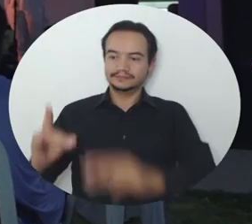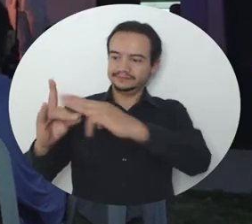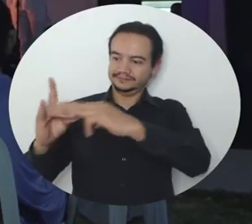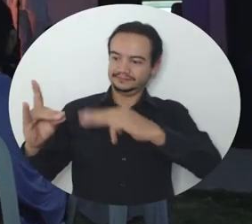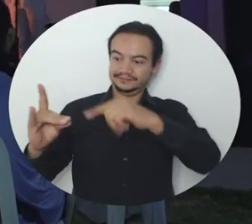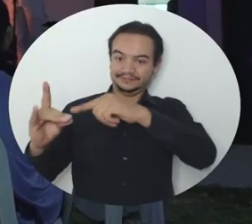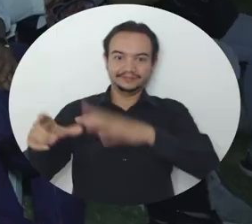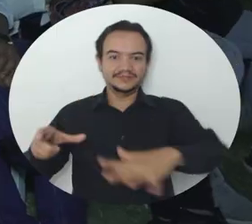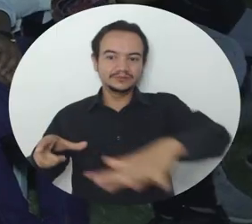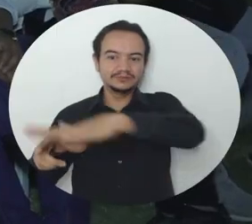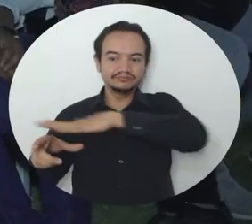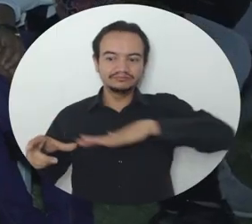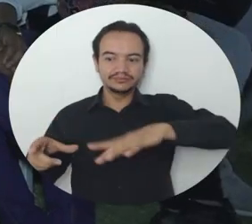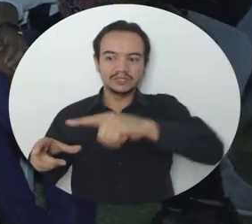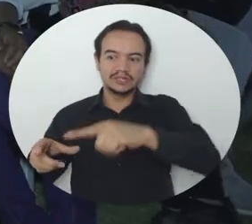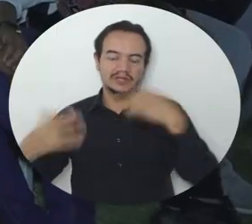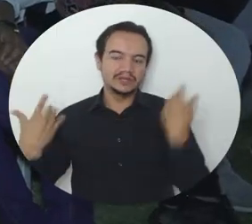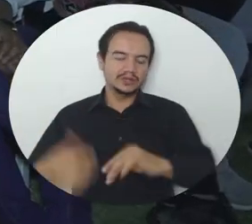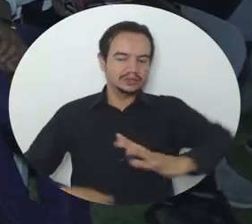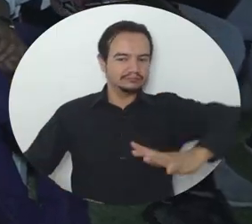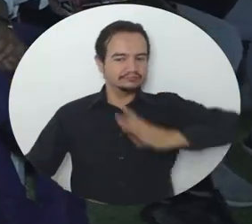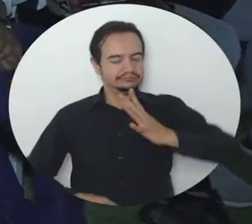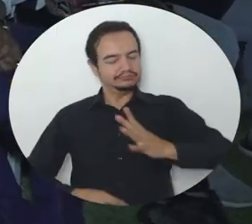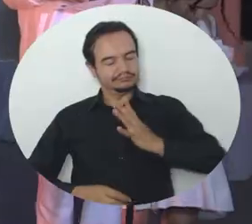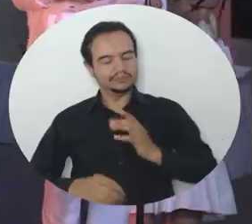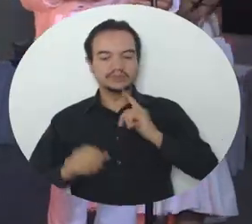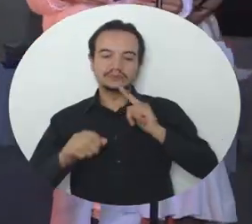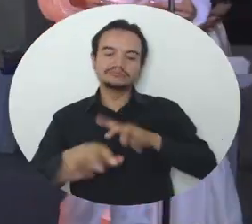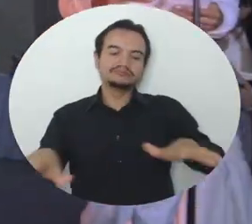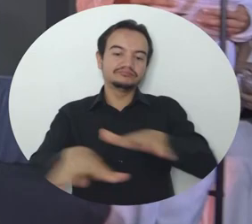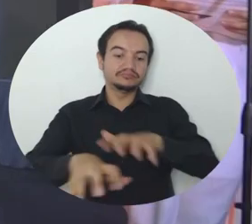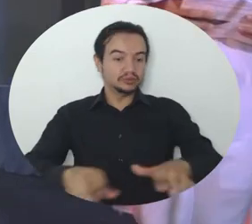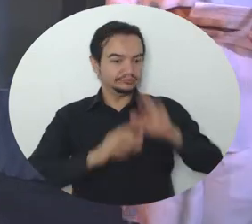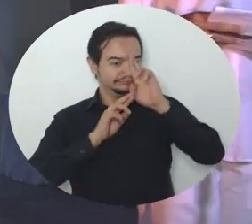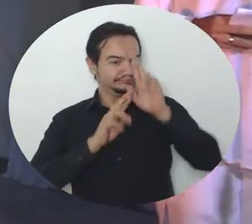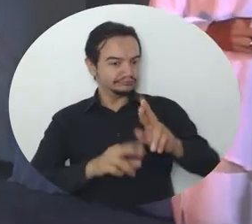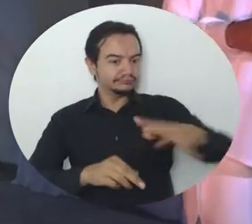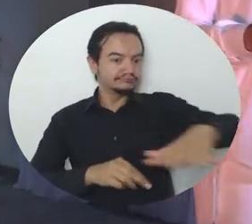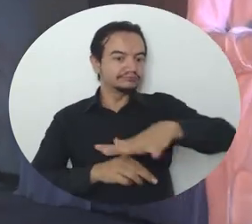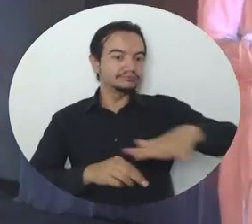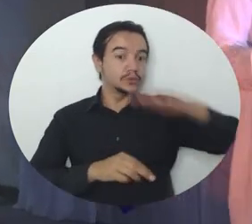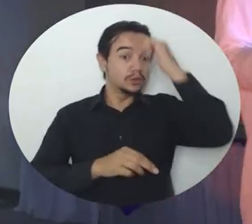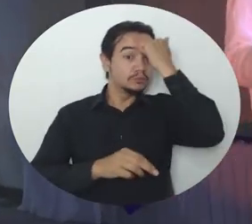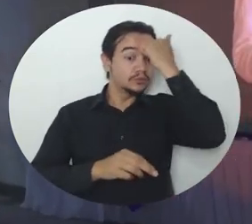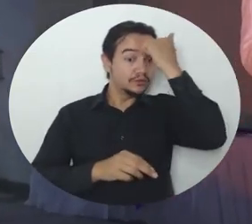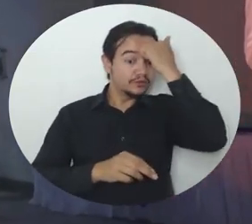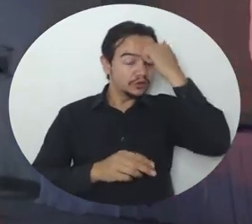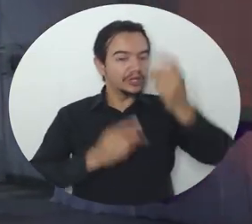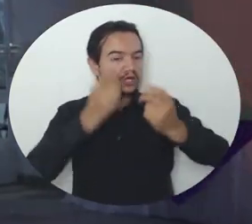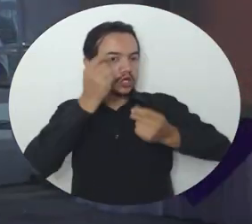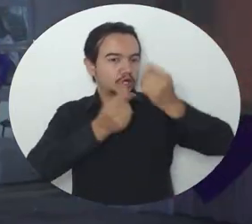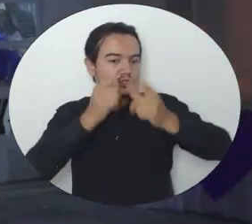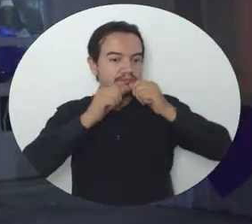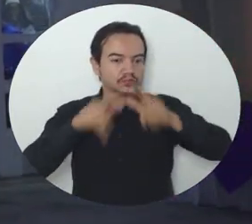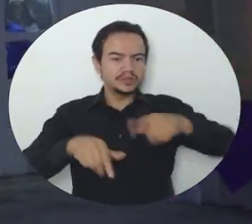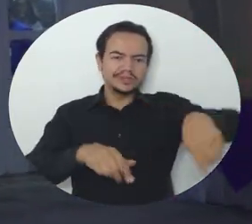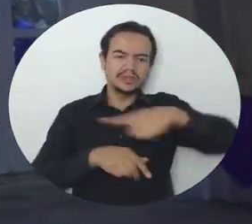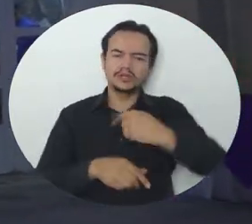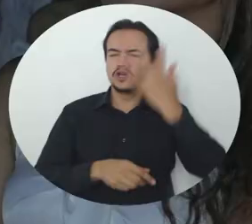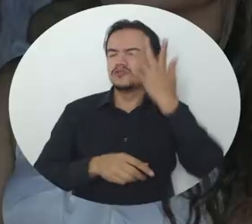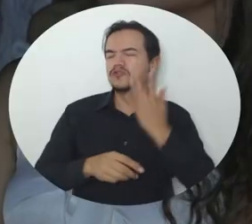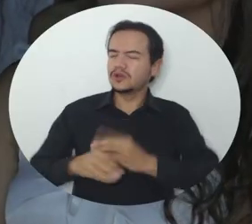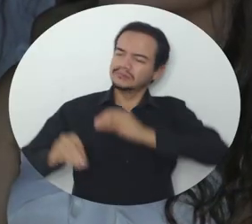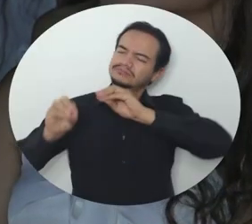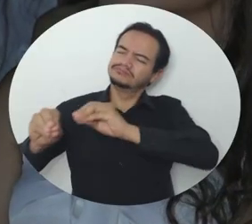el campus un y Magdalena se engalanó con la ceremonia de exaltación a la labor de los docentes del programa de contaduría pública quienes diariamente